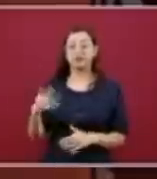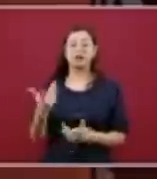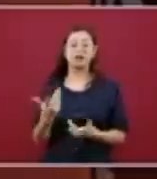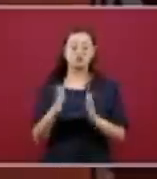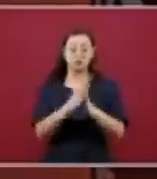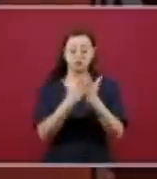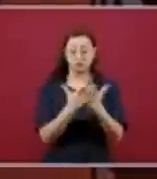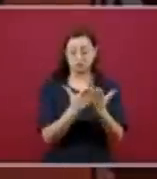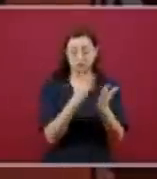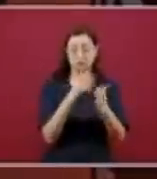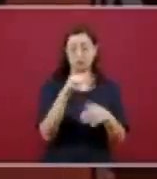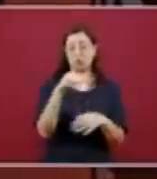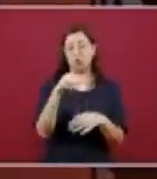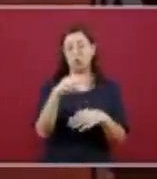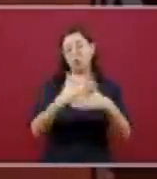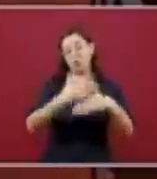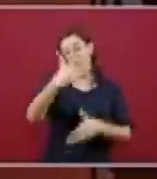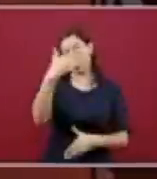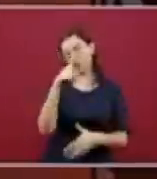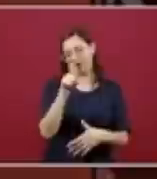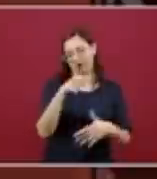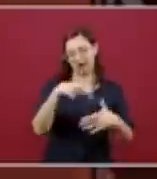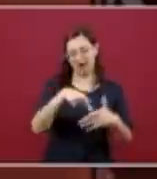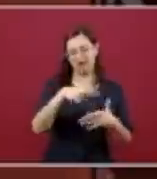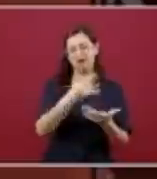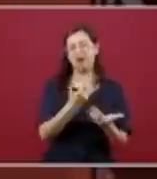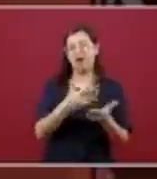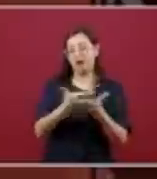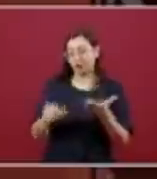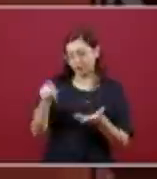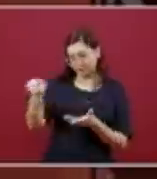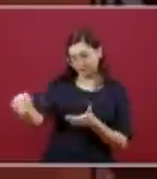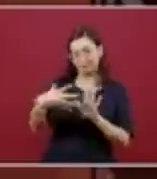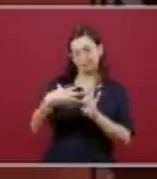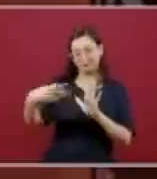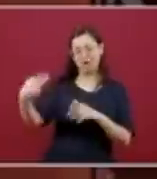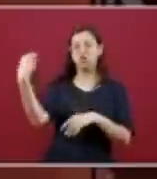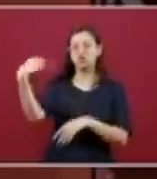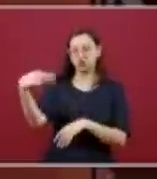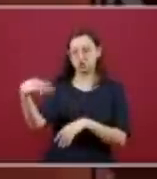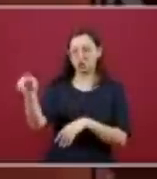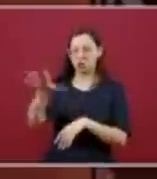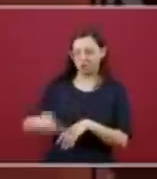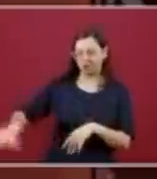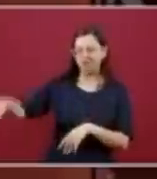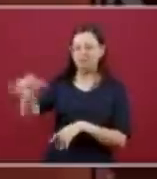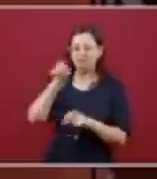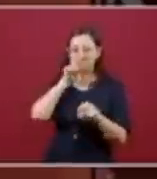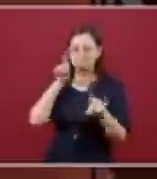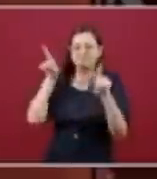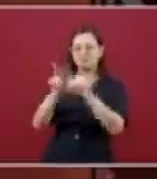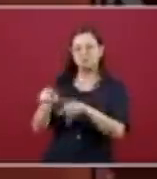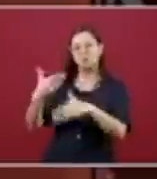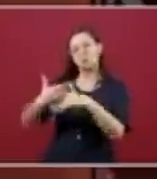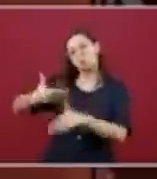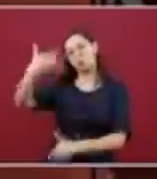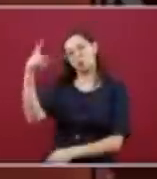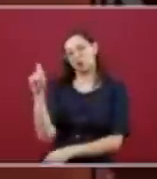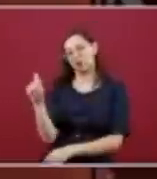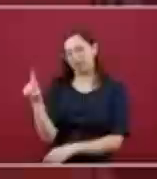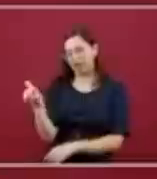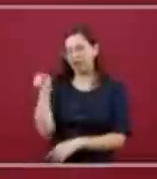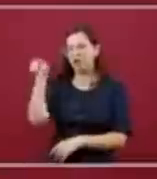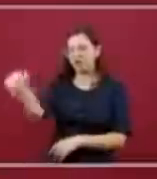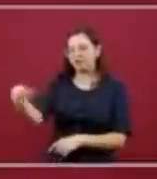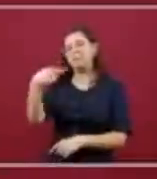Revueltas, recibiremos en campamento a niños y jóvenes mexicanos con programa de cultura y